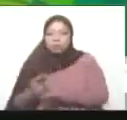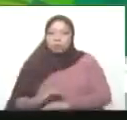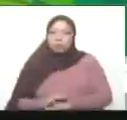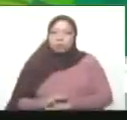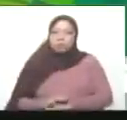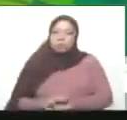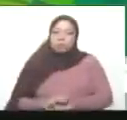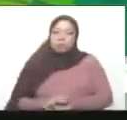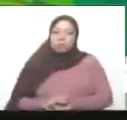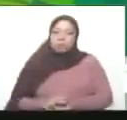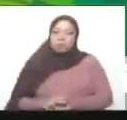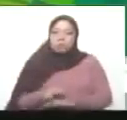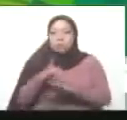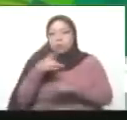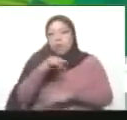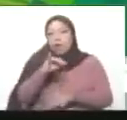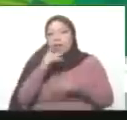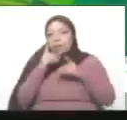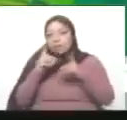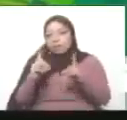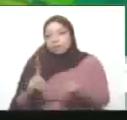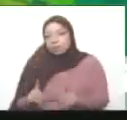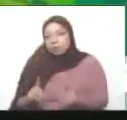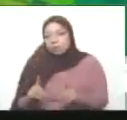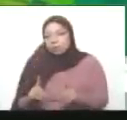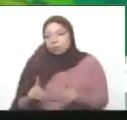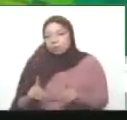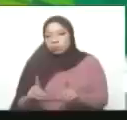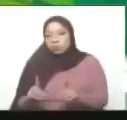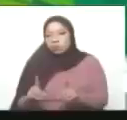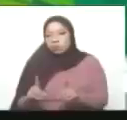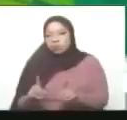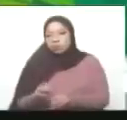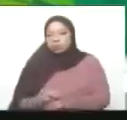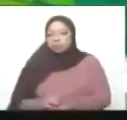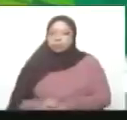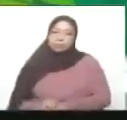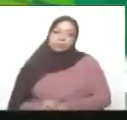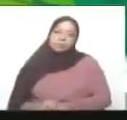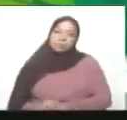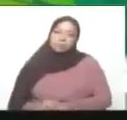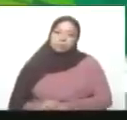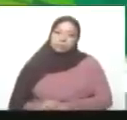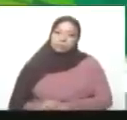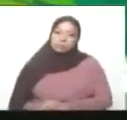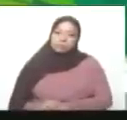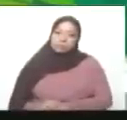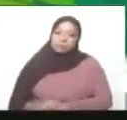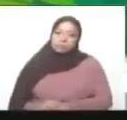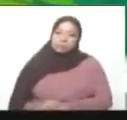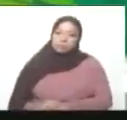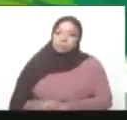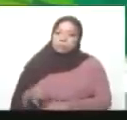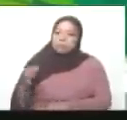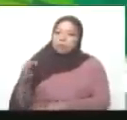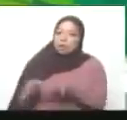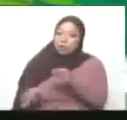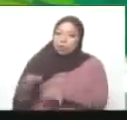toma una toma la decisión se trata de El juez